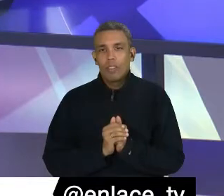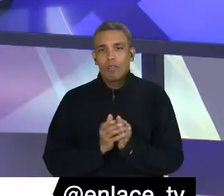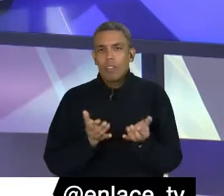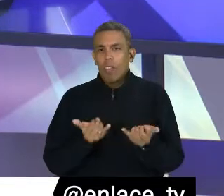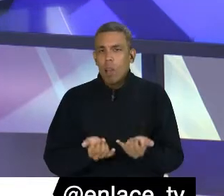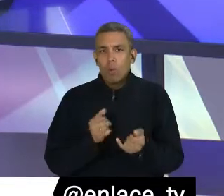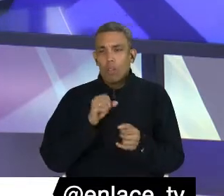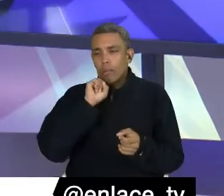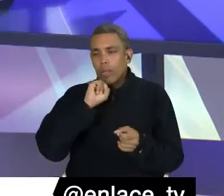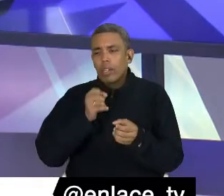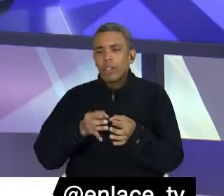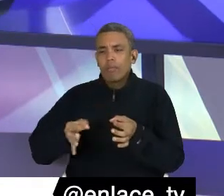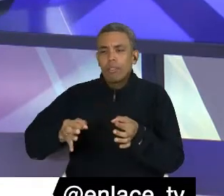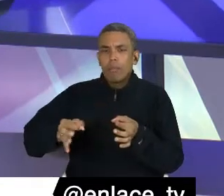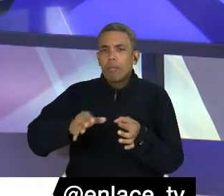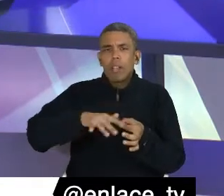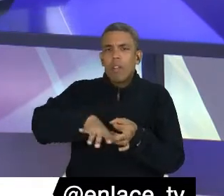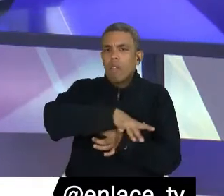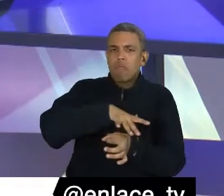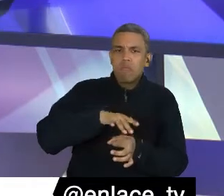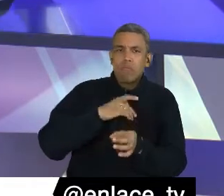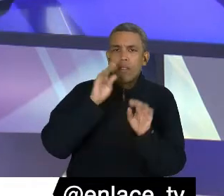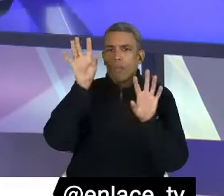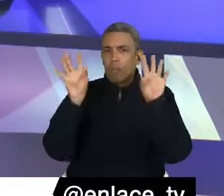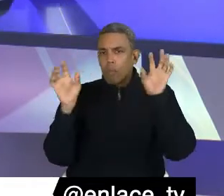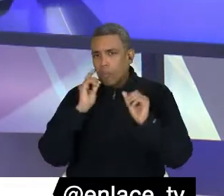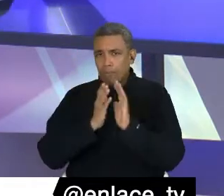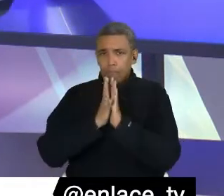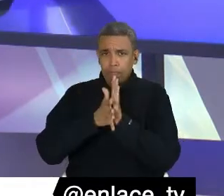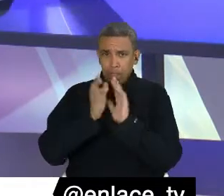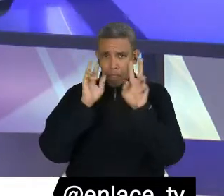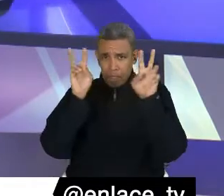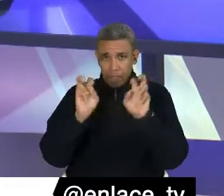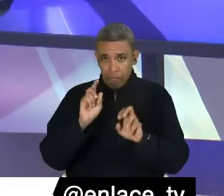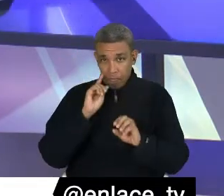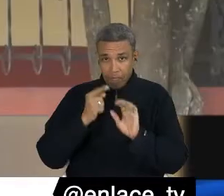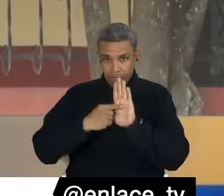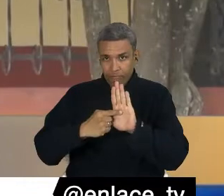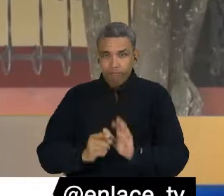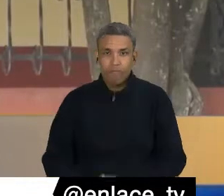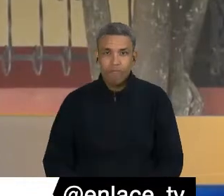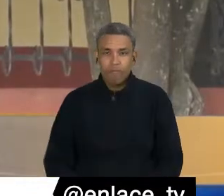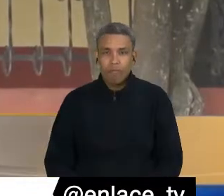los hechos que ocurren en nuestra ciudad y región. A continuación, nuestros titulares.